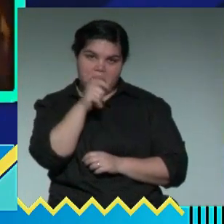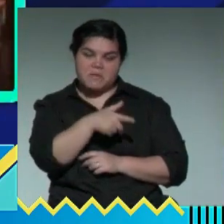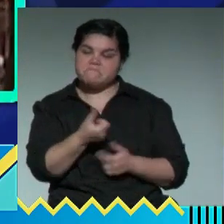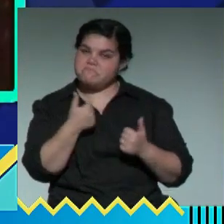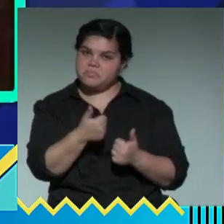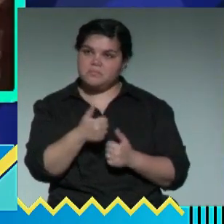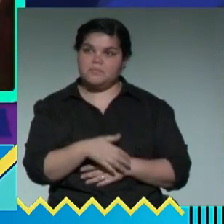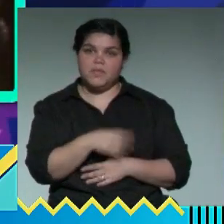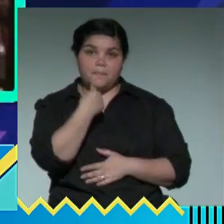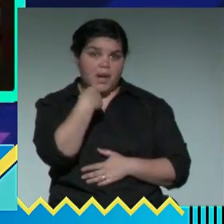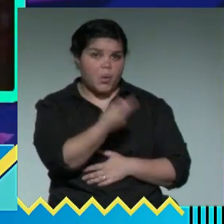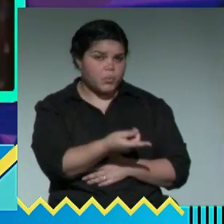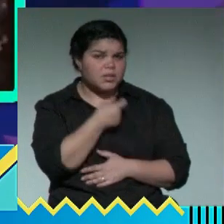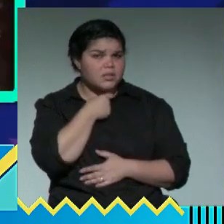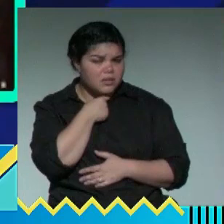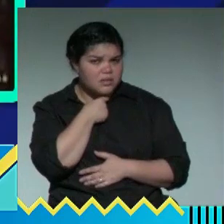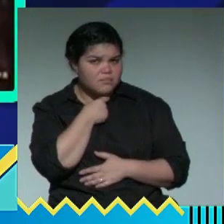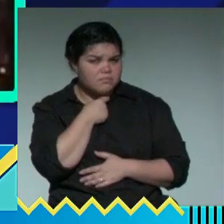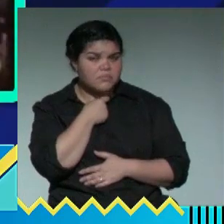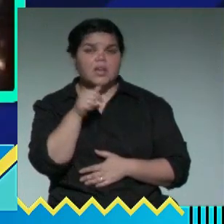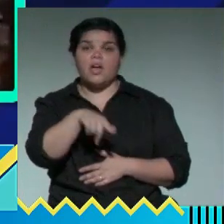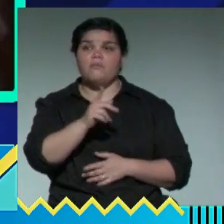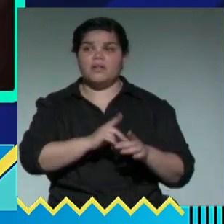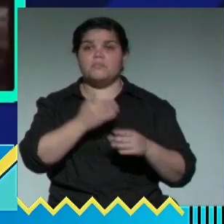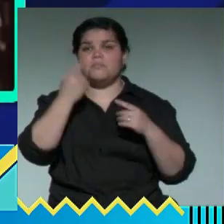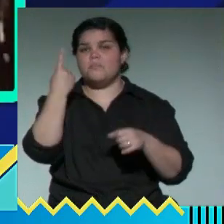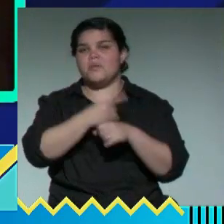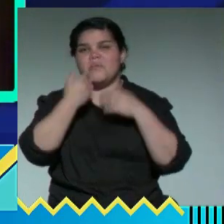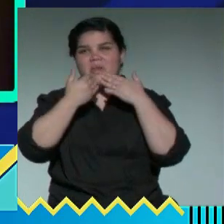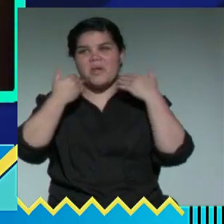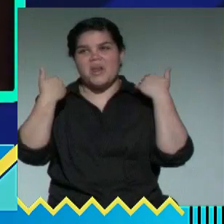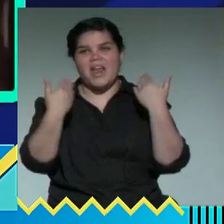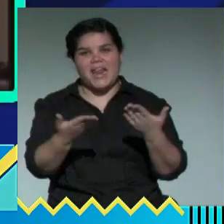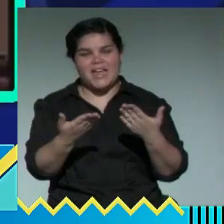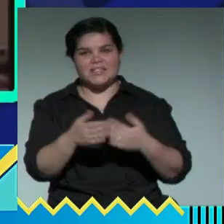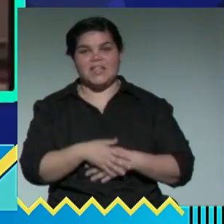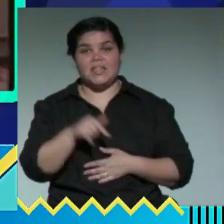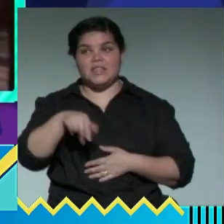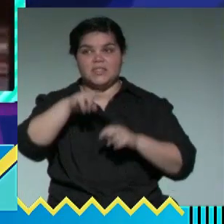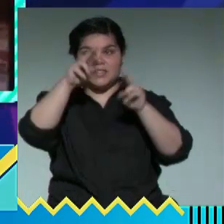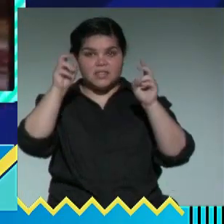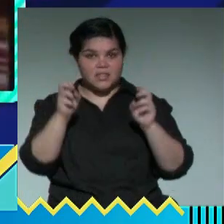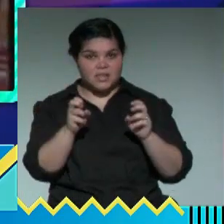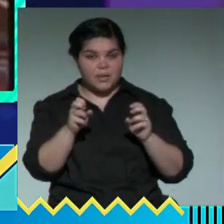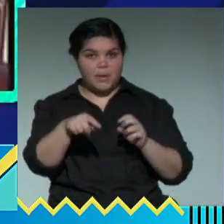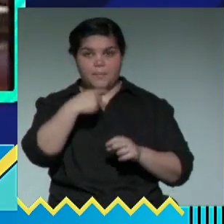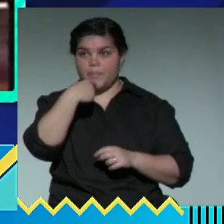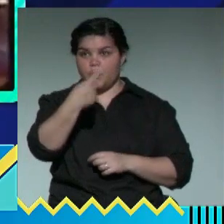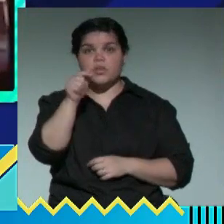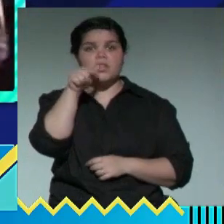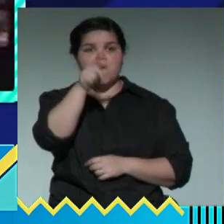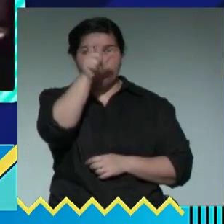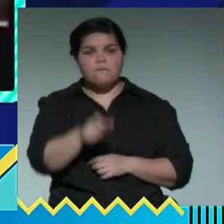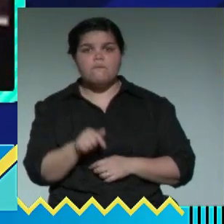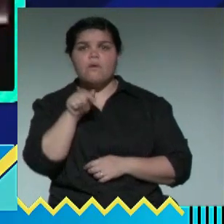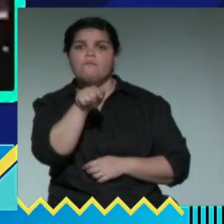a Leo, pero bueno, primero agradecerte, Leo, y bueno, sacarte un poquito de lo del programa de hoy, de Soda Stereo específicamente, y preguntarte a vos, ¿sí? ¿En